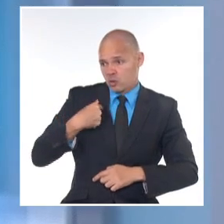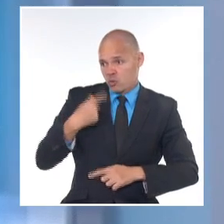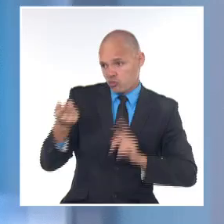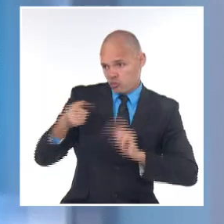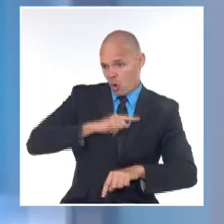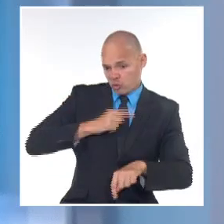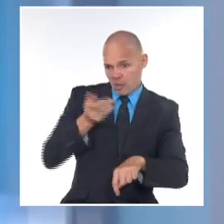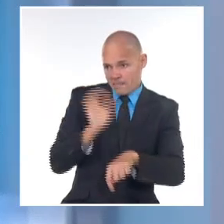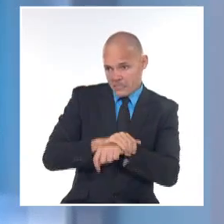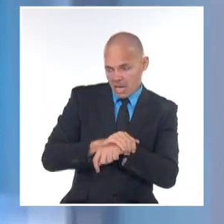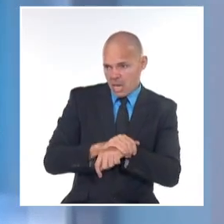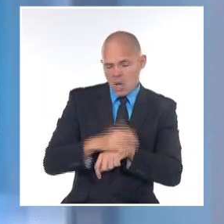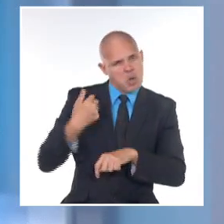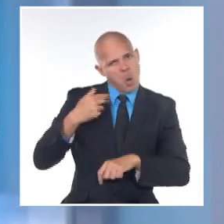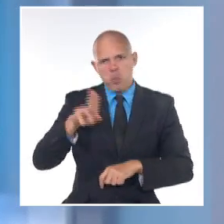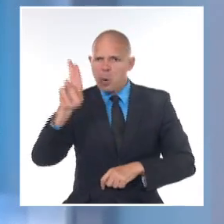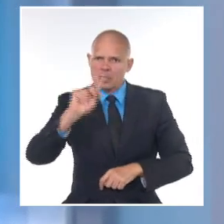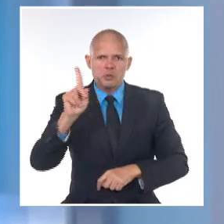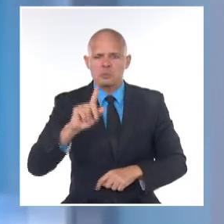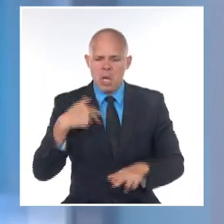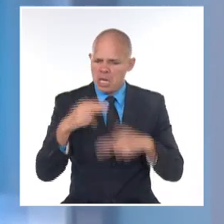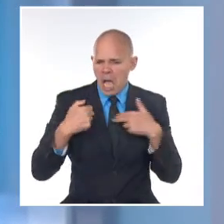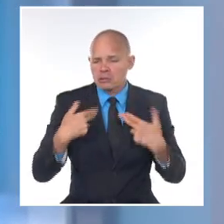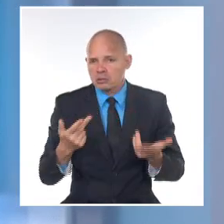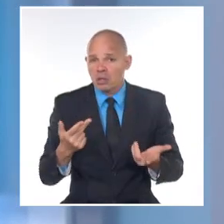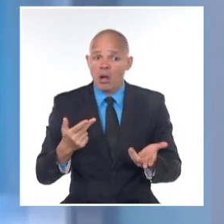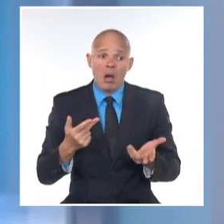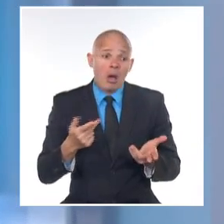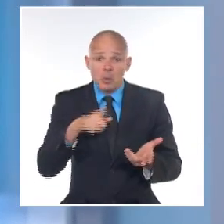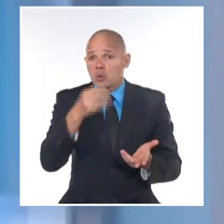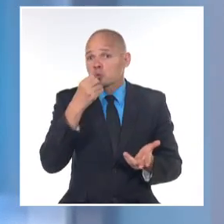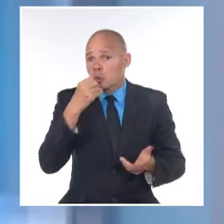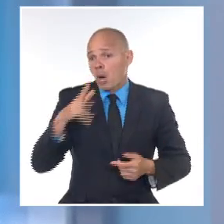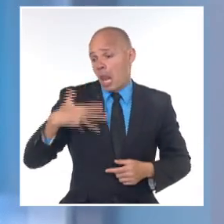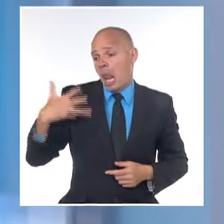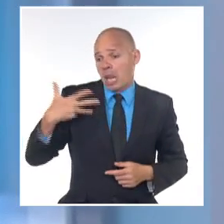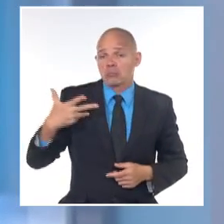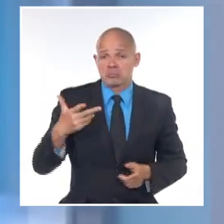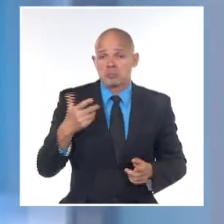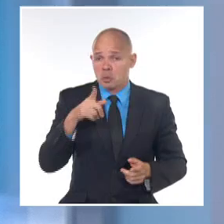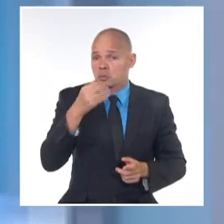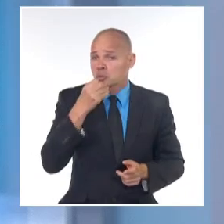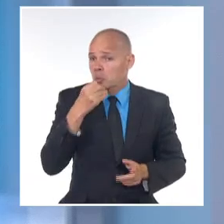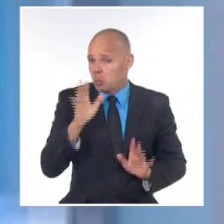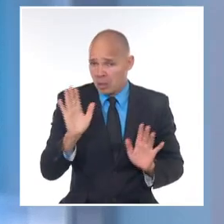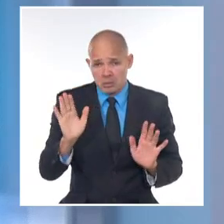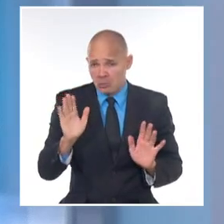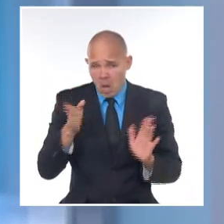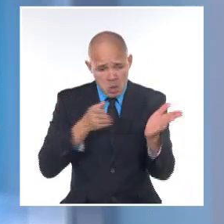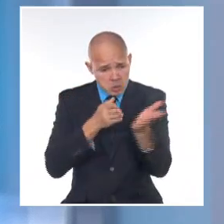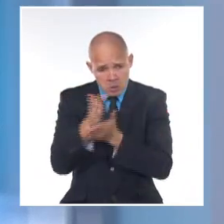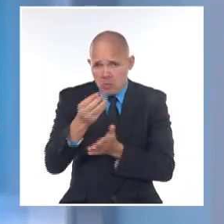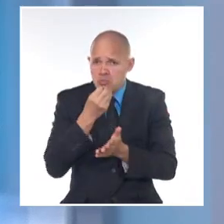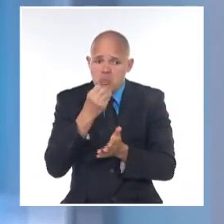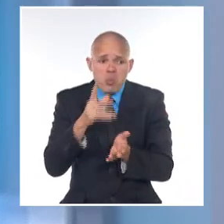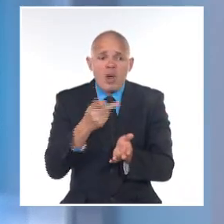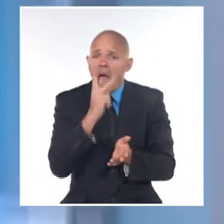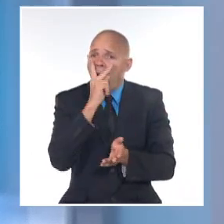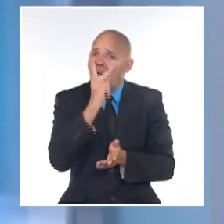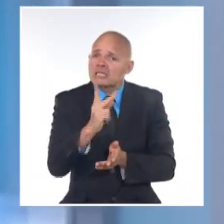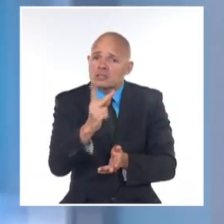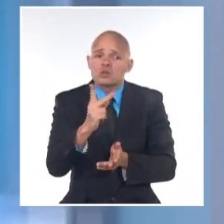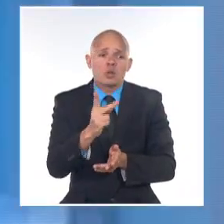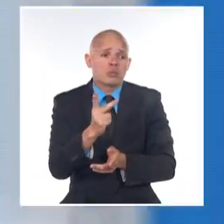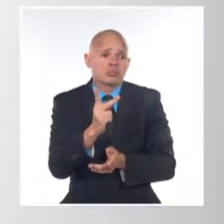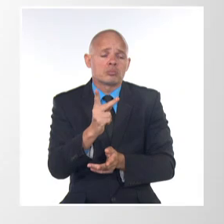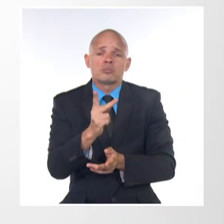ciudadanos. Todo ciudadano tiene derecho a formular quejas y peticiones ante todas las autoridades competentes para esto, bien atención a ciudadanía, bien ante la